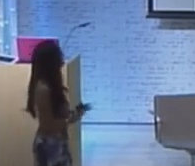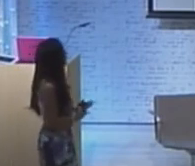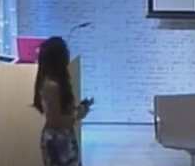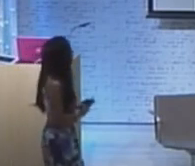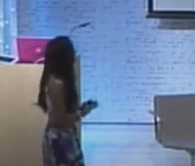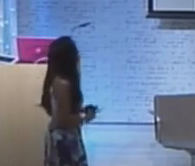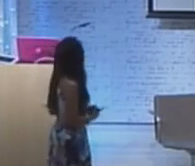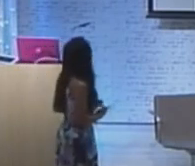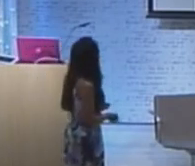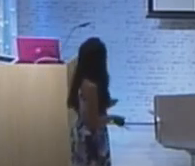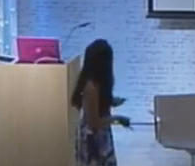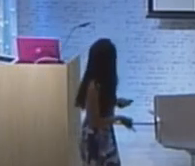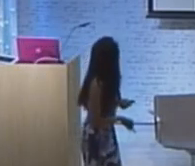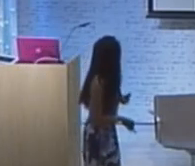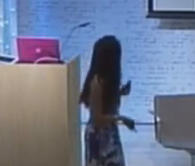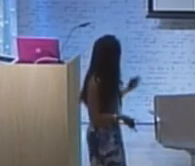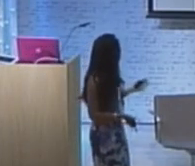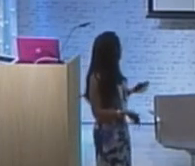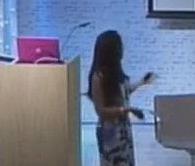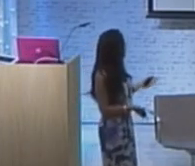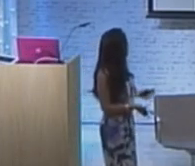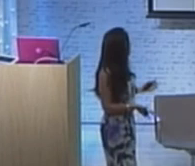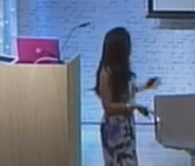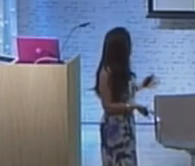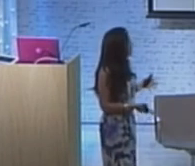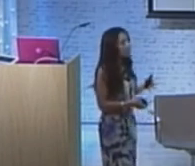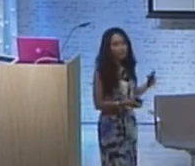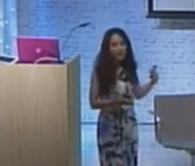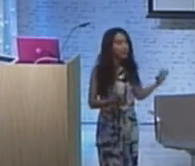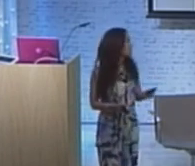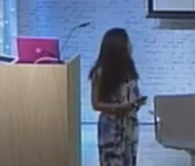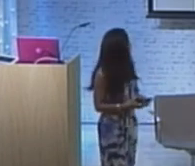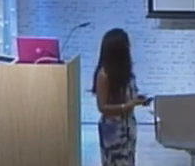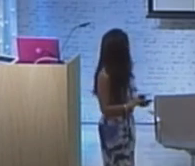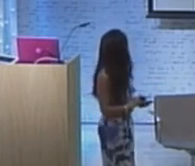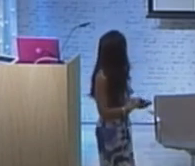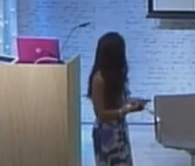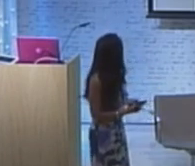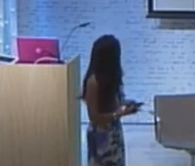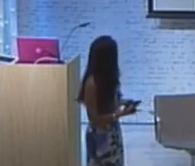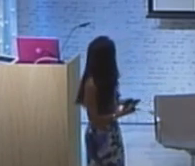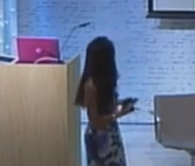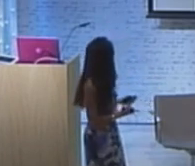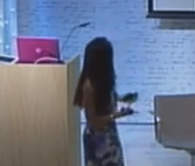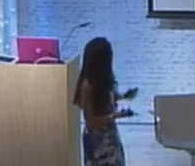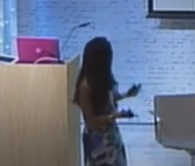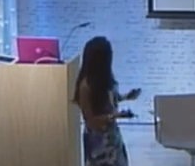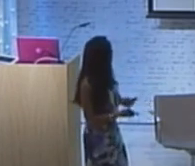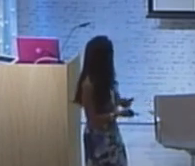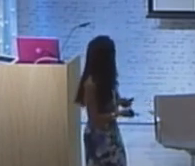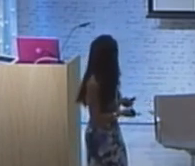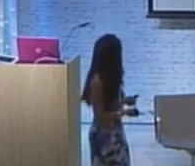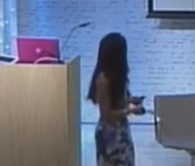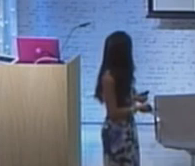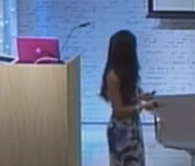que comprende, que produce, que colabora, que comparte y que interactúa en el mundo global que lo rodea,